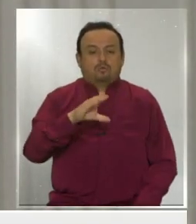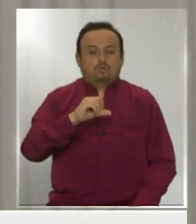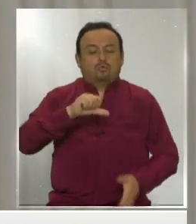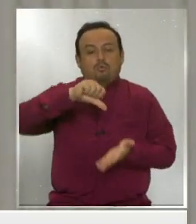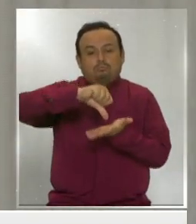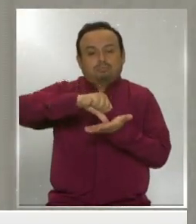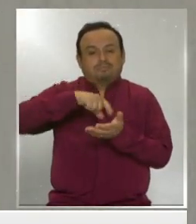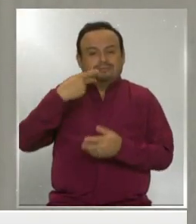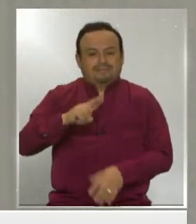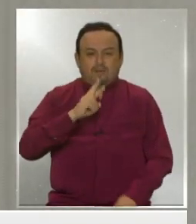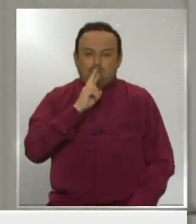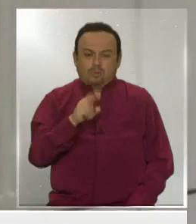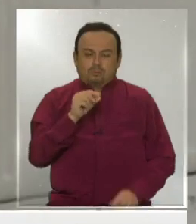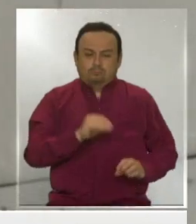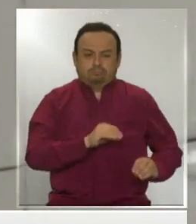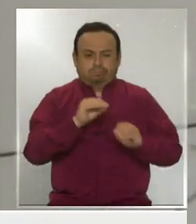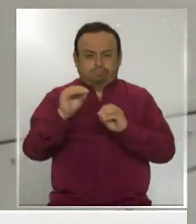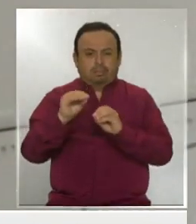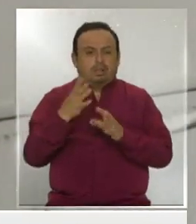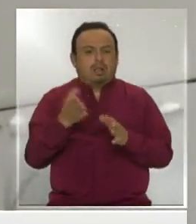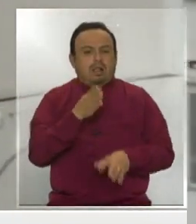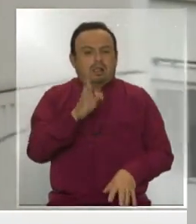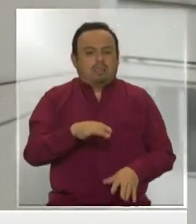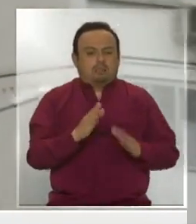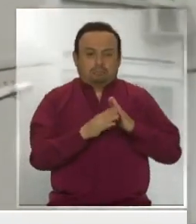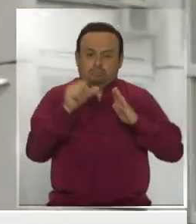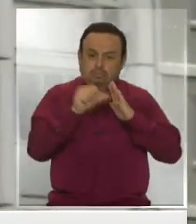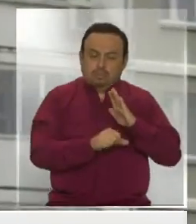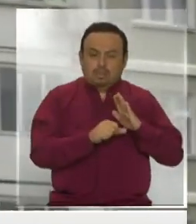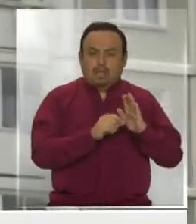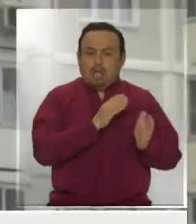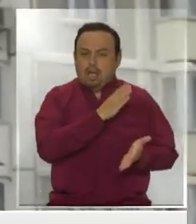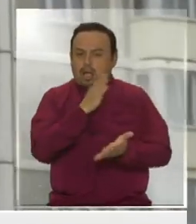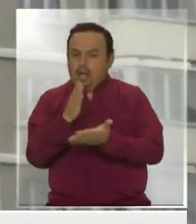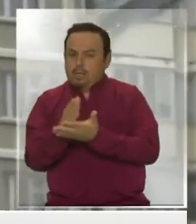decidió prorrogar por su parte las medidas de confinamiento hasta el 1 de mayo.